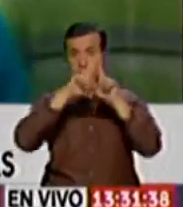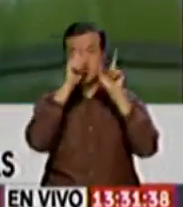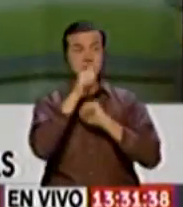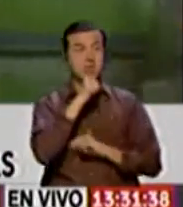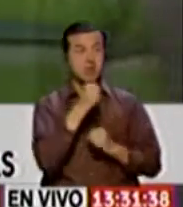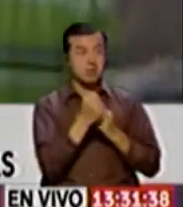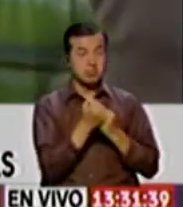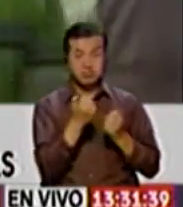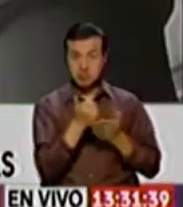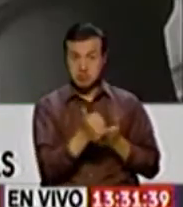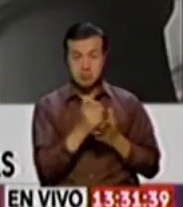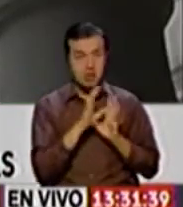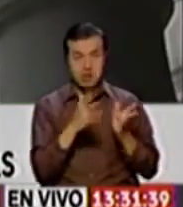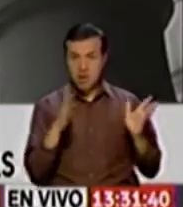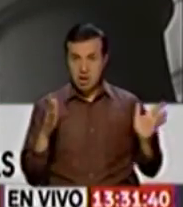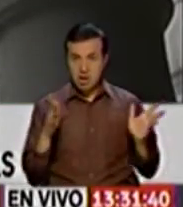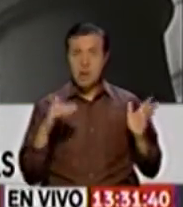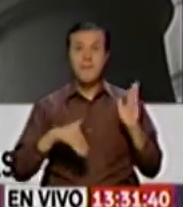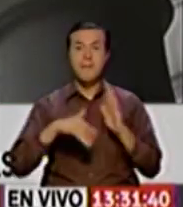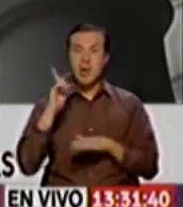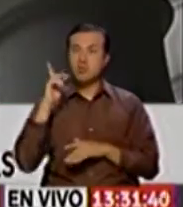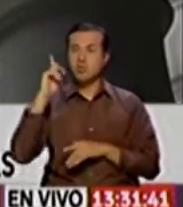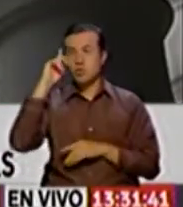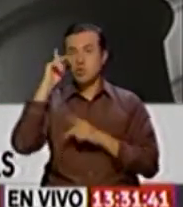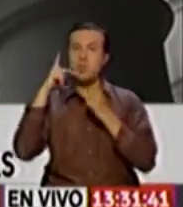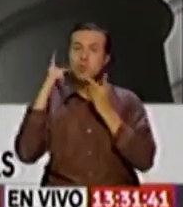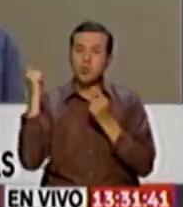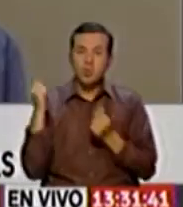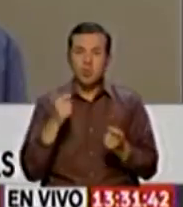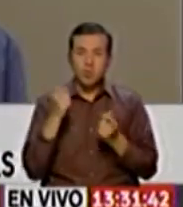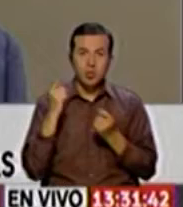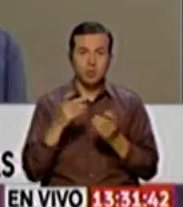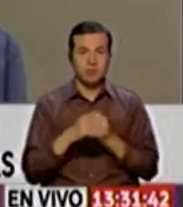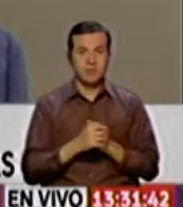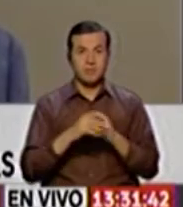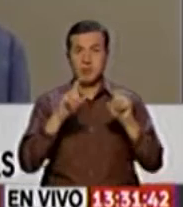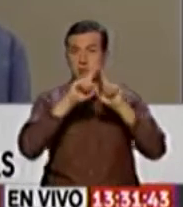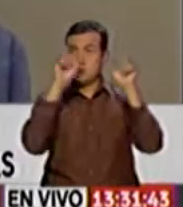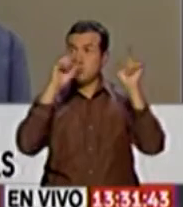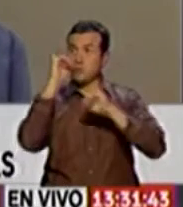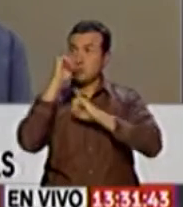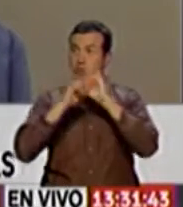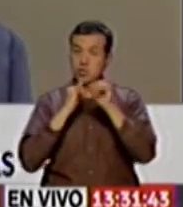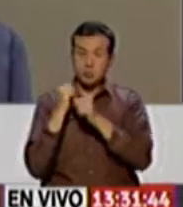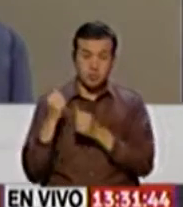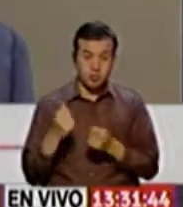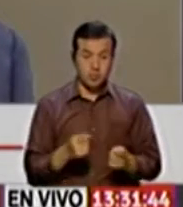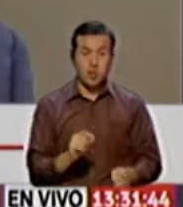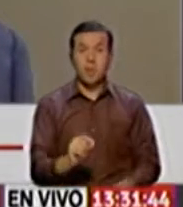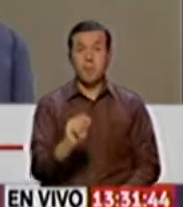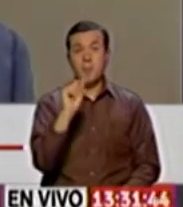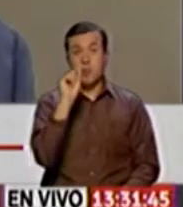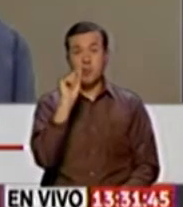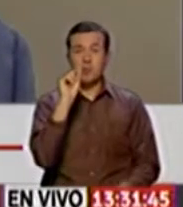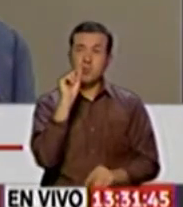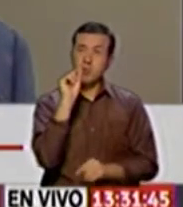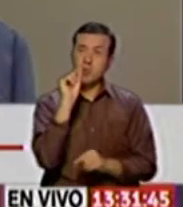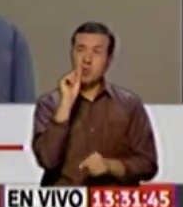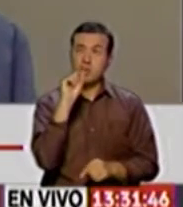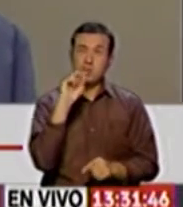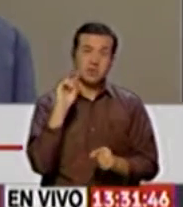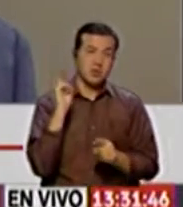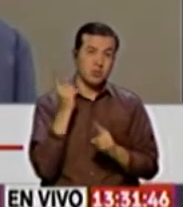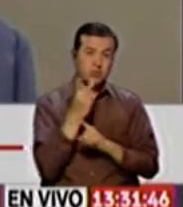contó con mecanismos que incentiven dicha participación. La inversión extranjera sigue siendo baja, algo se recuperó hasta el